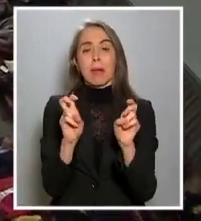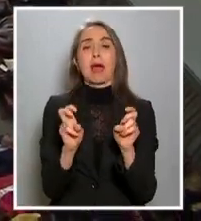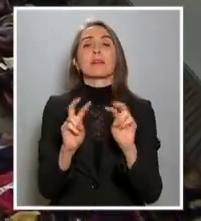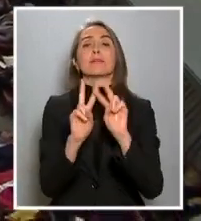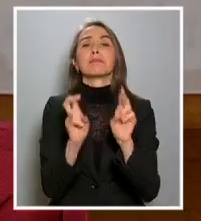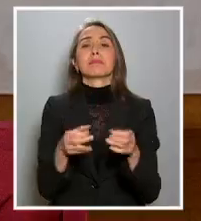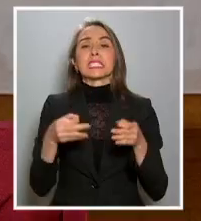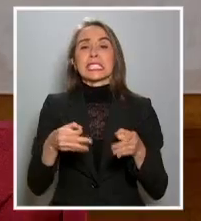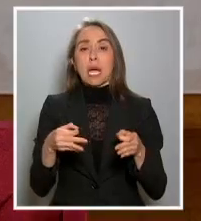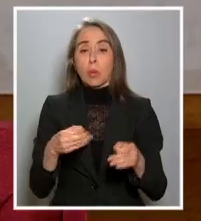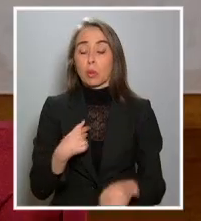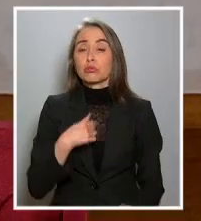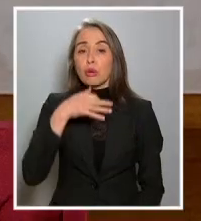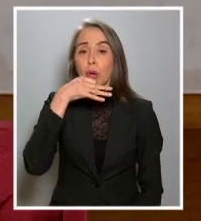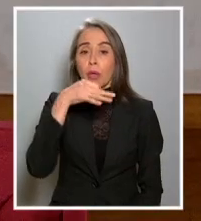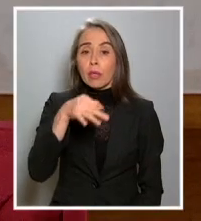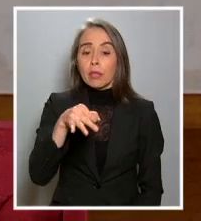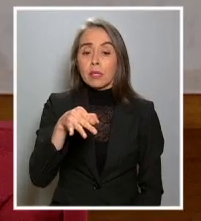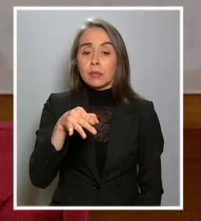Lo digo